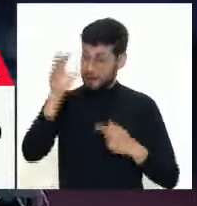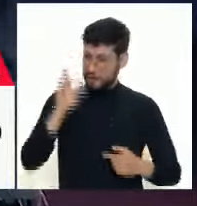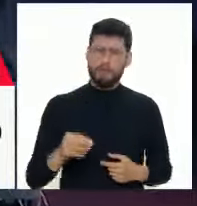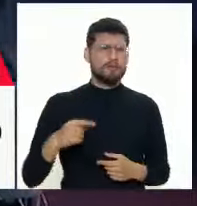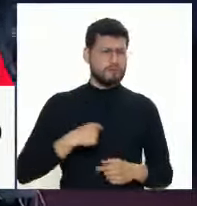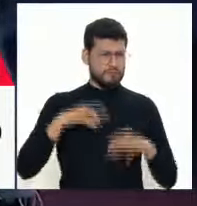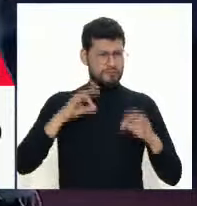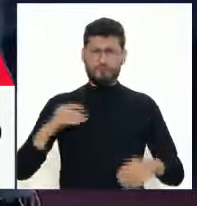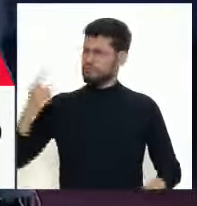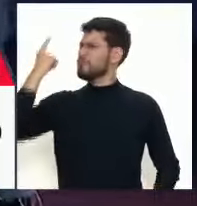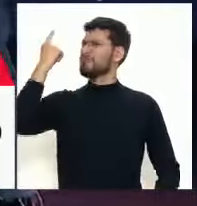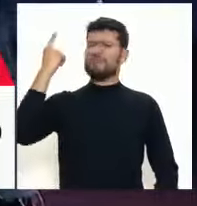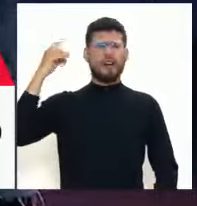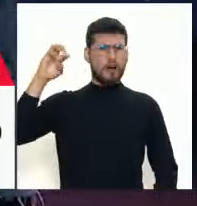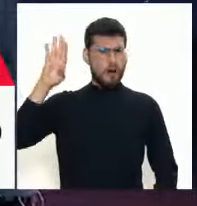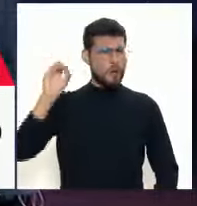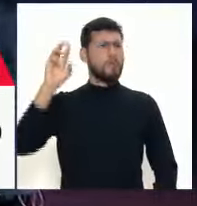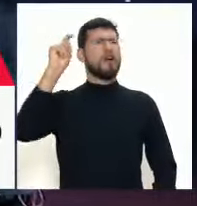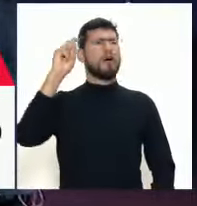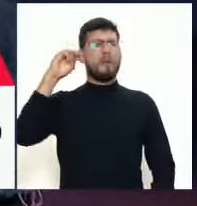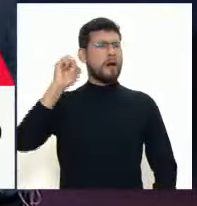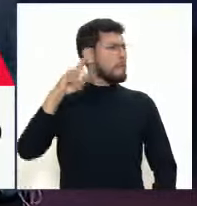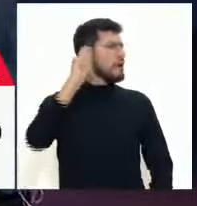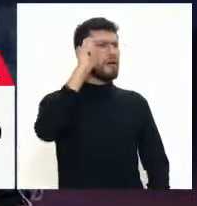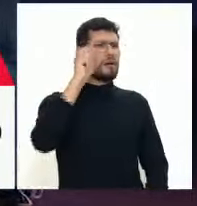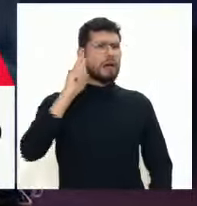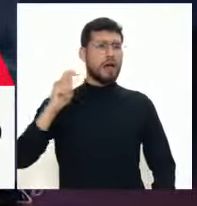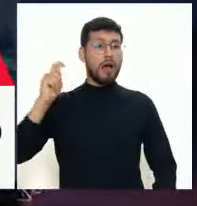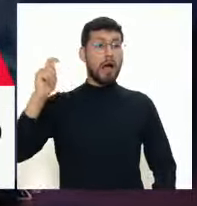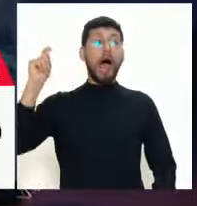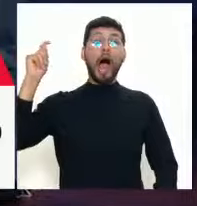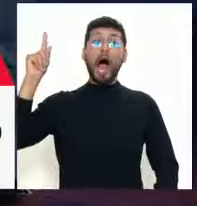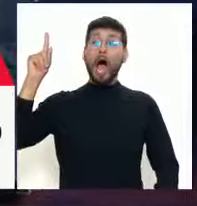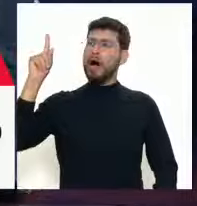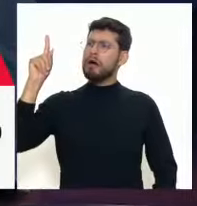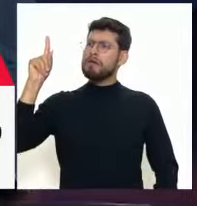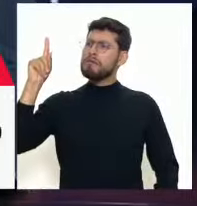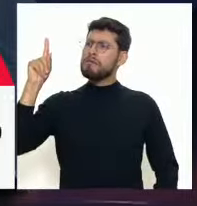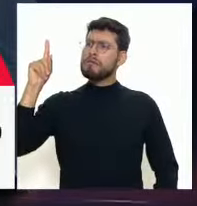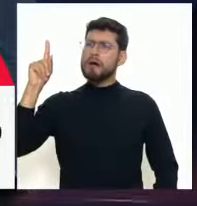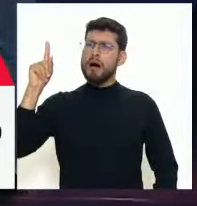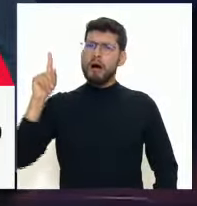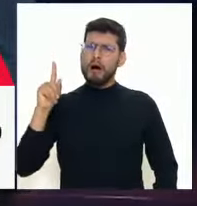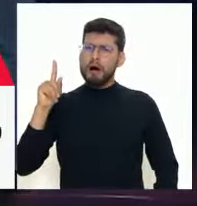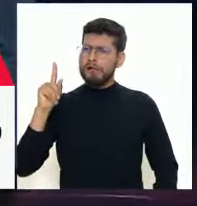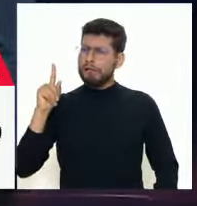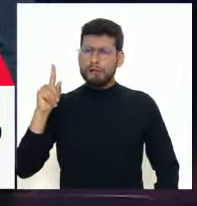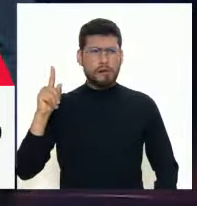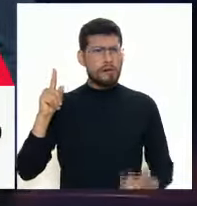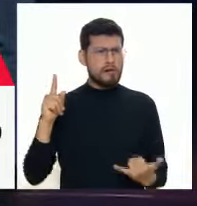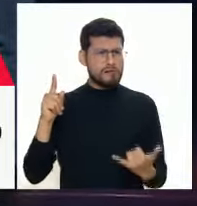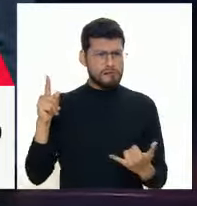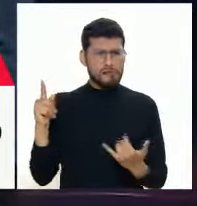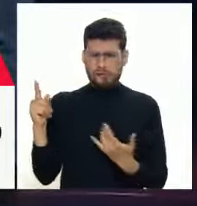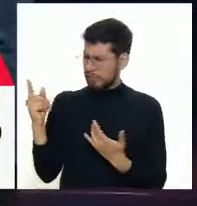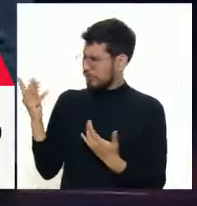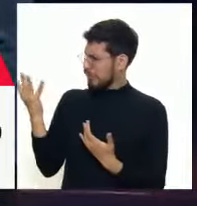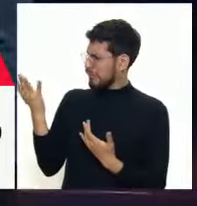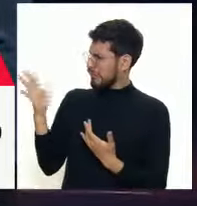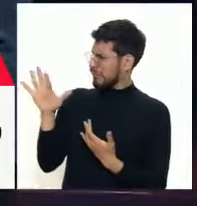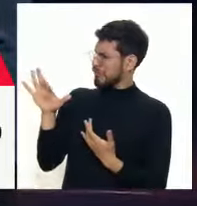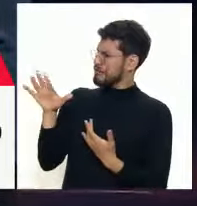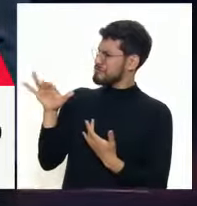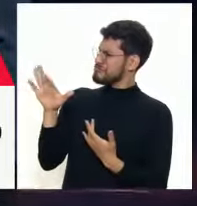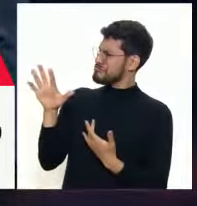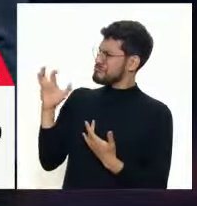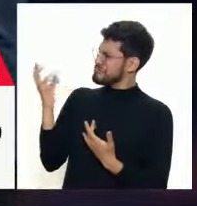que sigo siendo yo, Blood Mapot. Aunque en verdad, qué extraño es ser ahora humano con estos dedos